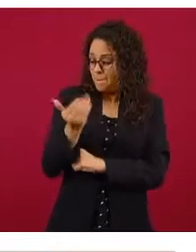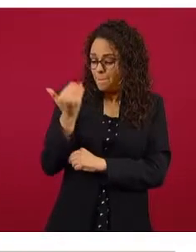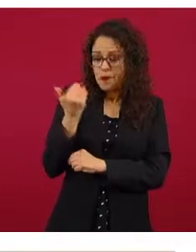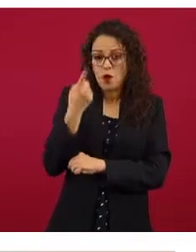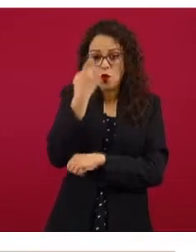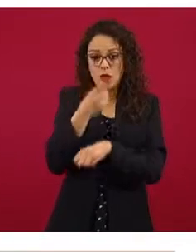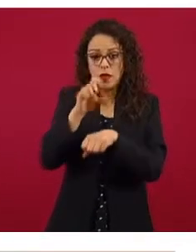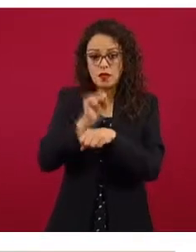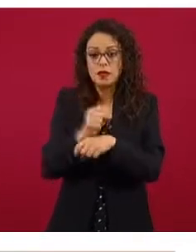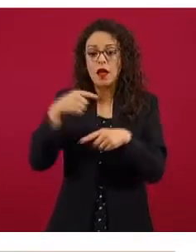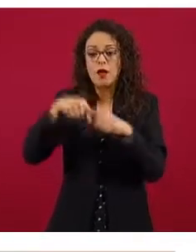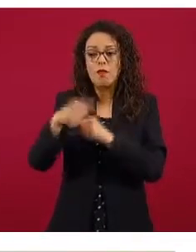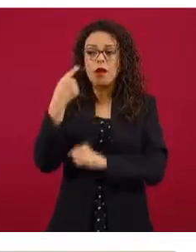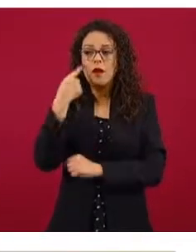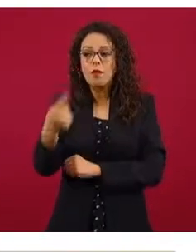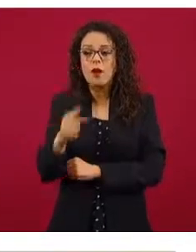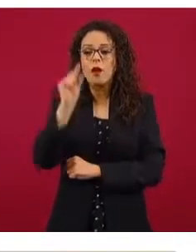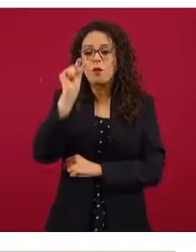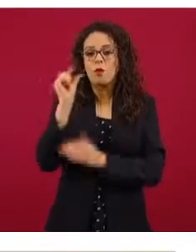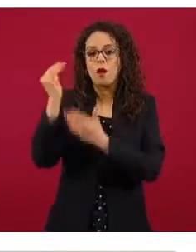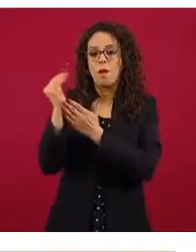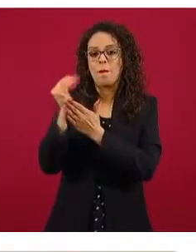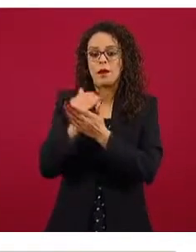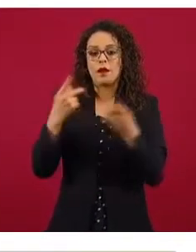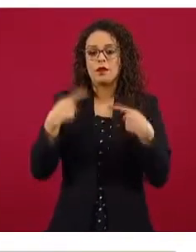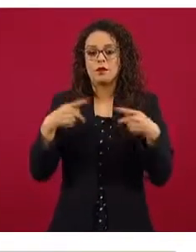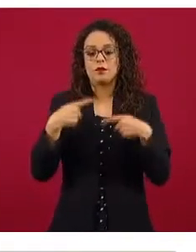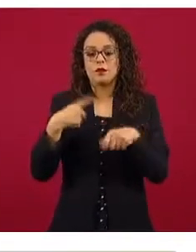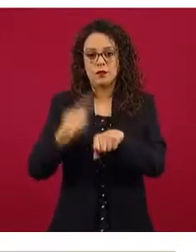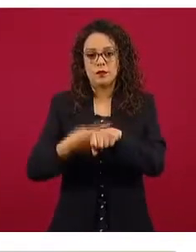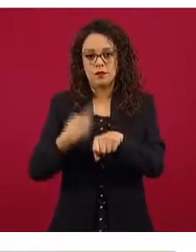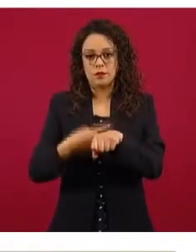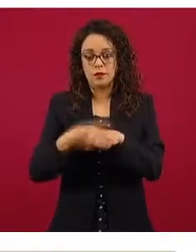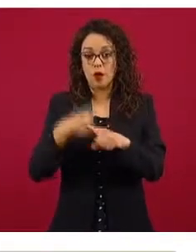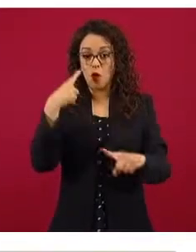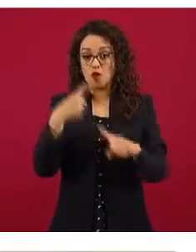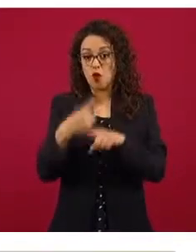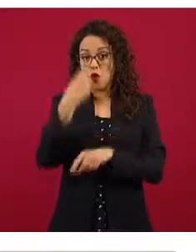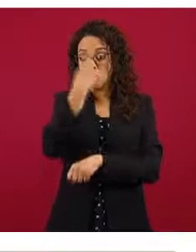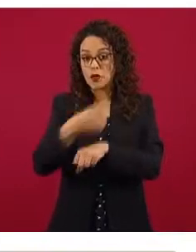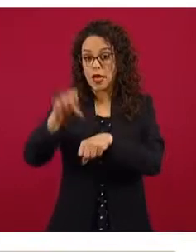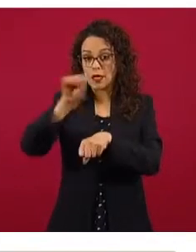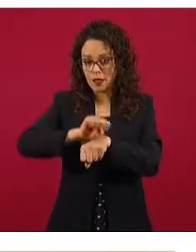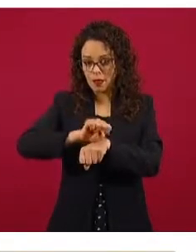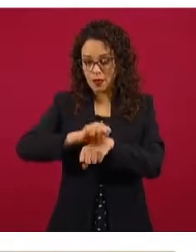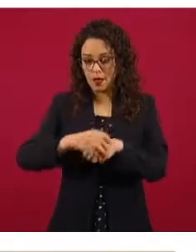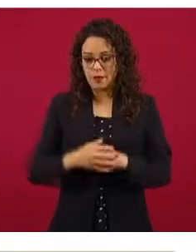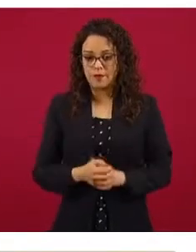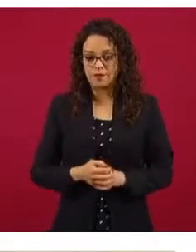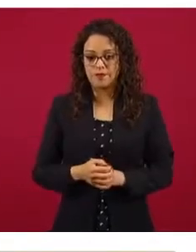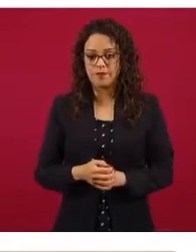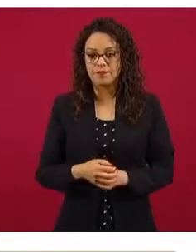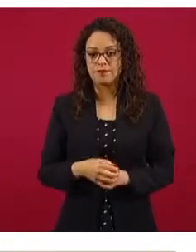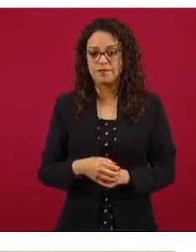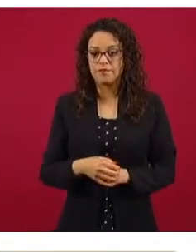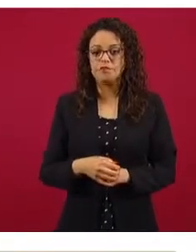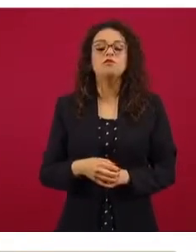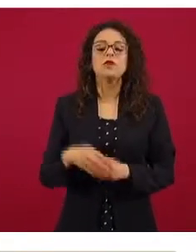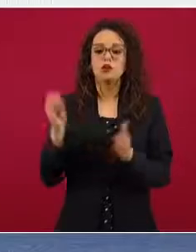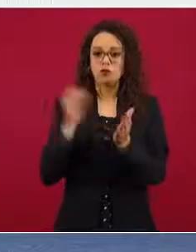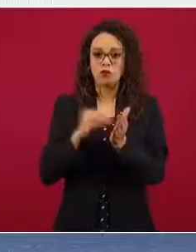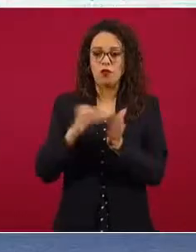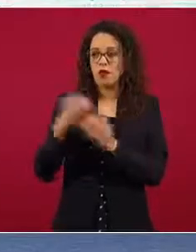la cantidad de personas enfermas cada semana. Todavía no reduce la mortalidad, está en semáforo rojo.